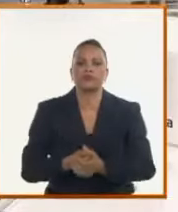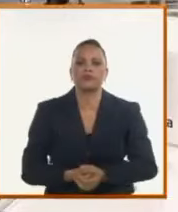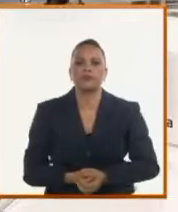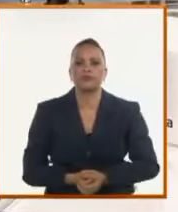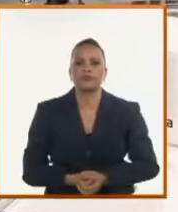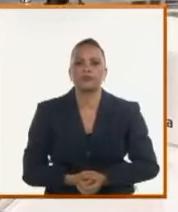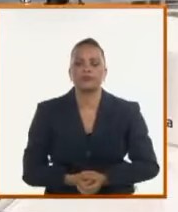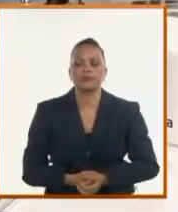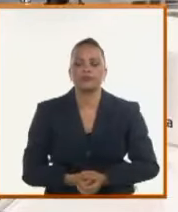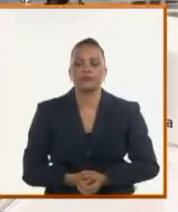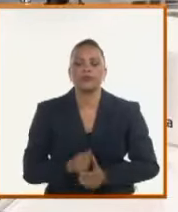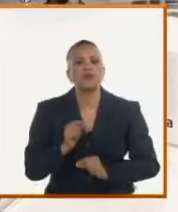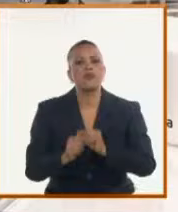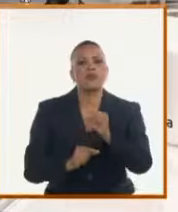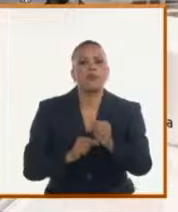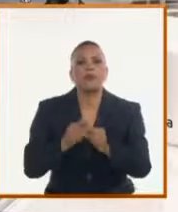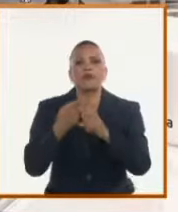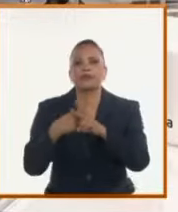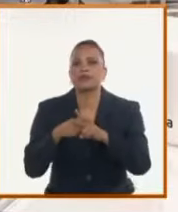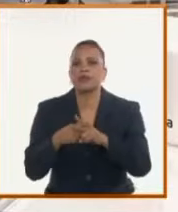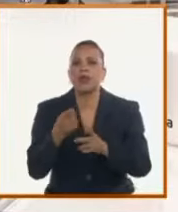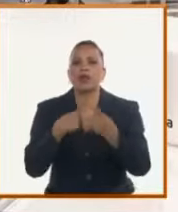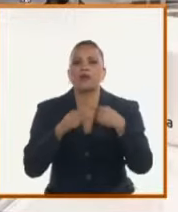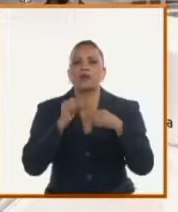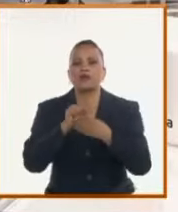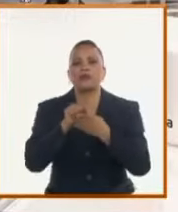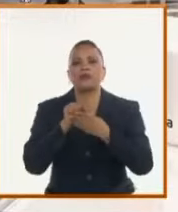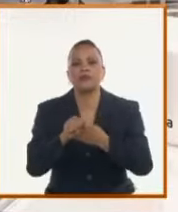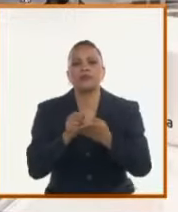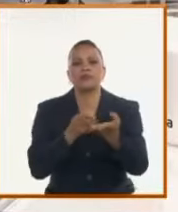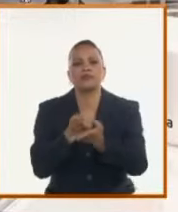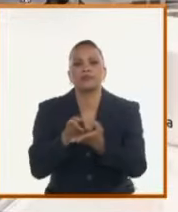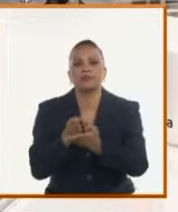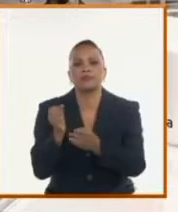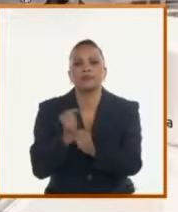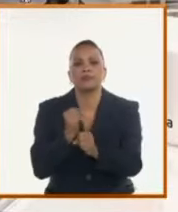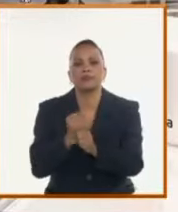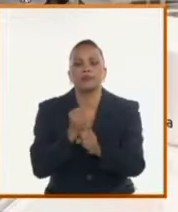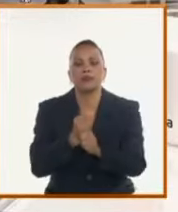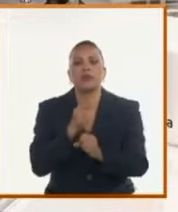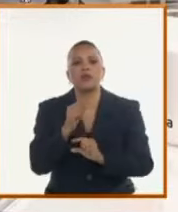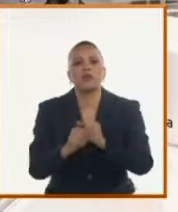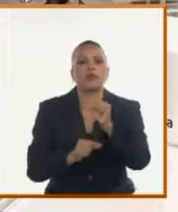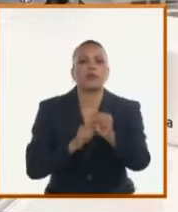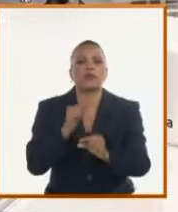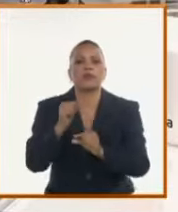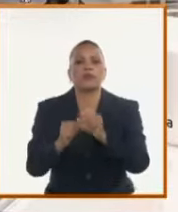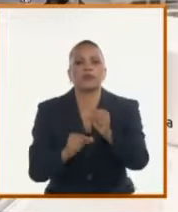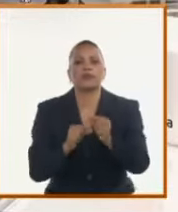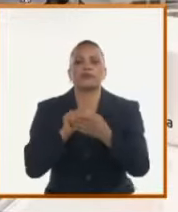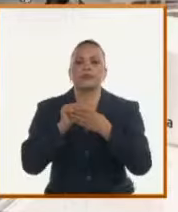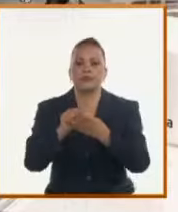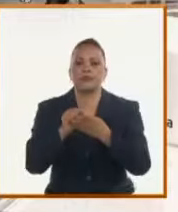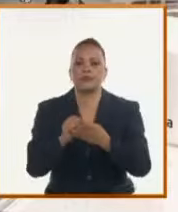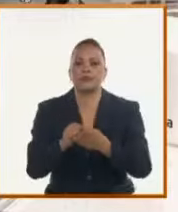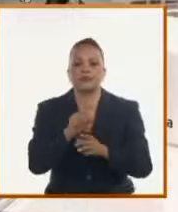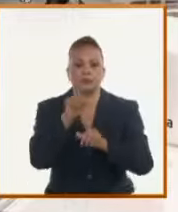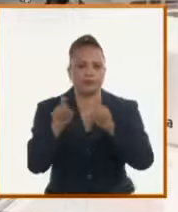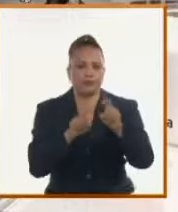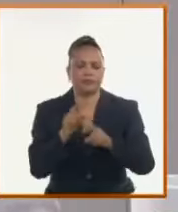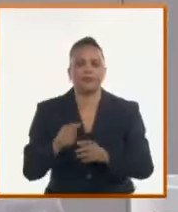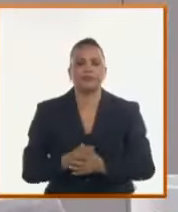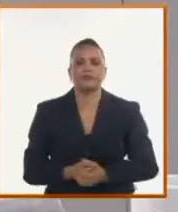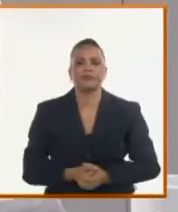posibilidad de recuperar algunos de esos servicios Se está trabajando en perspectiva para recuperar alguno de esos servicios sí Estos son